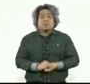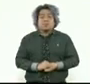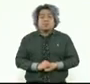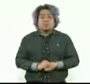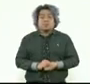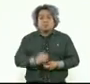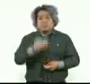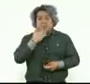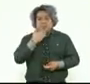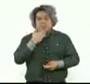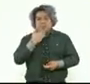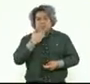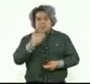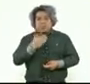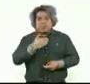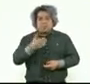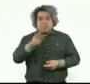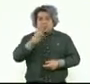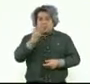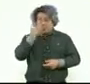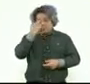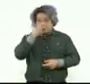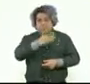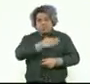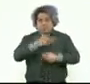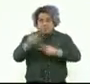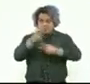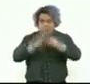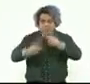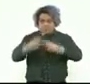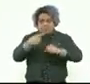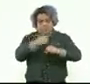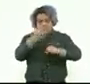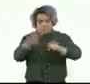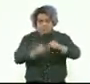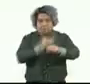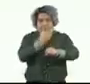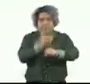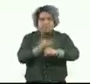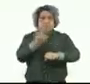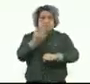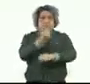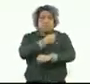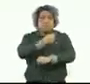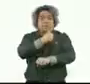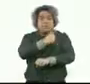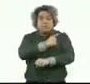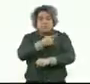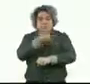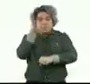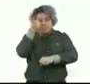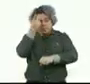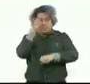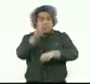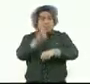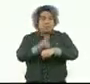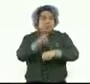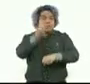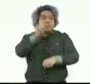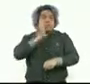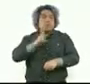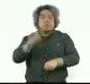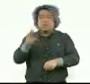Bien, damas y caballeros, le damos la bienvenida en esta mañana a la secretaria de Salud de la Ciudad de México, doctora Oliva López